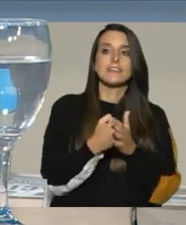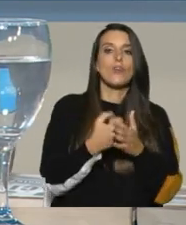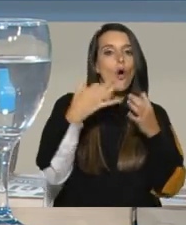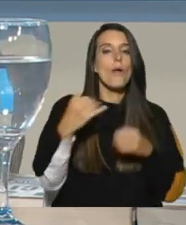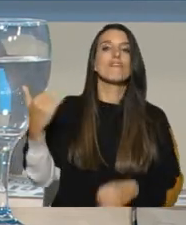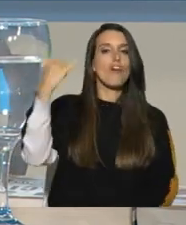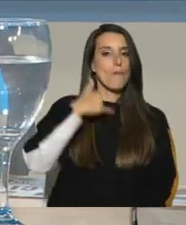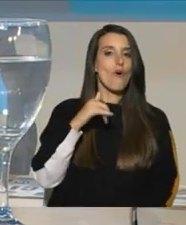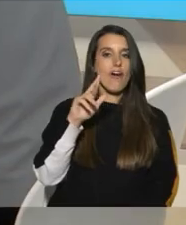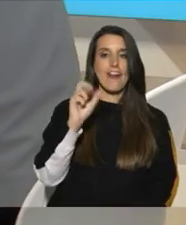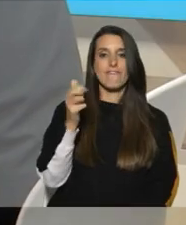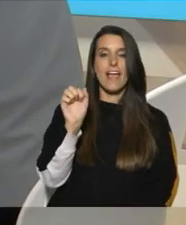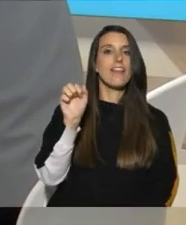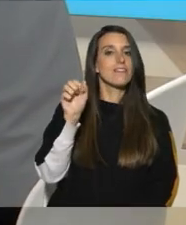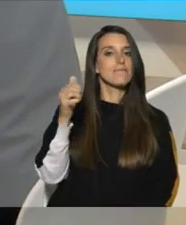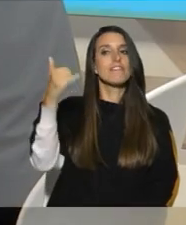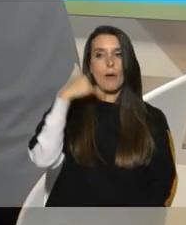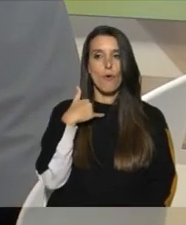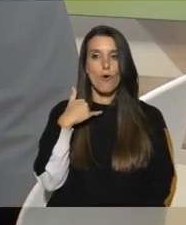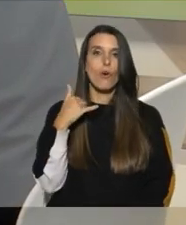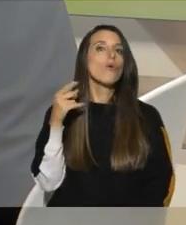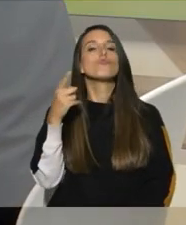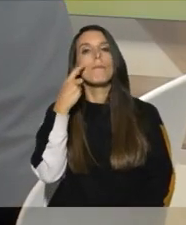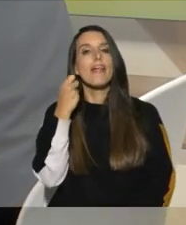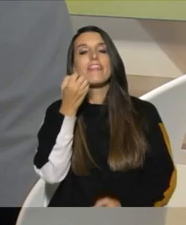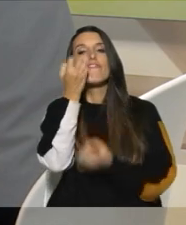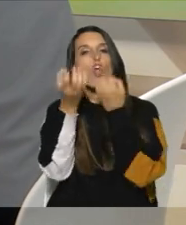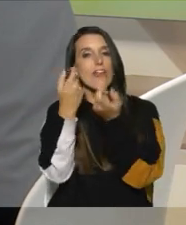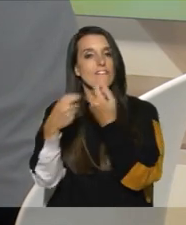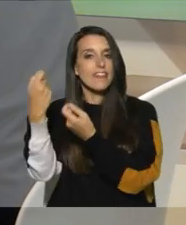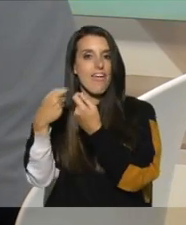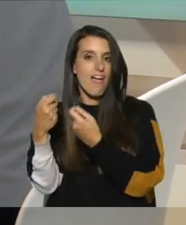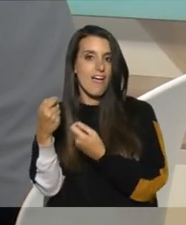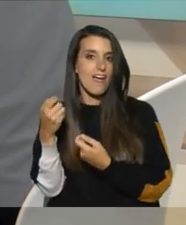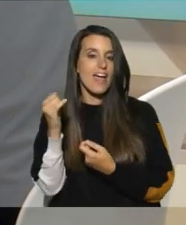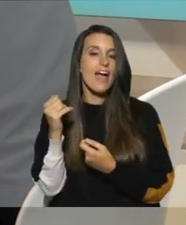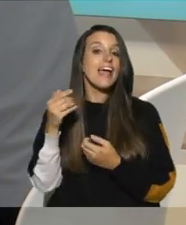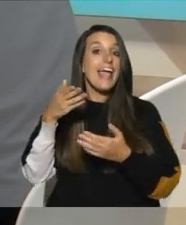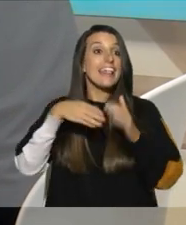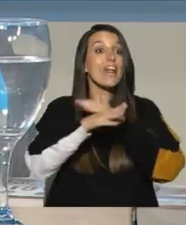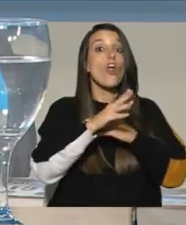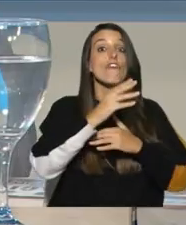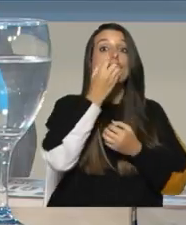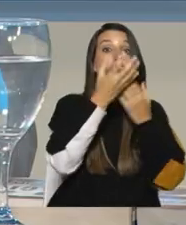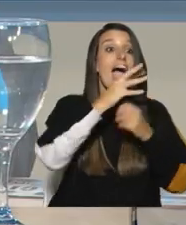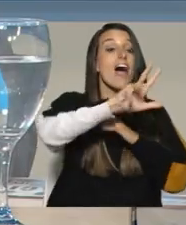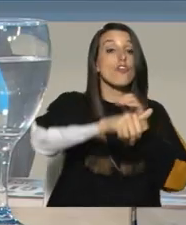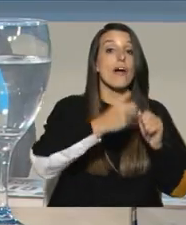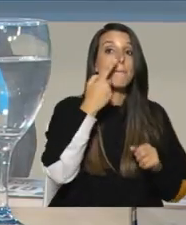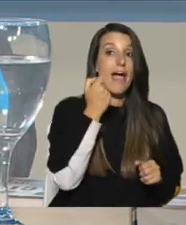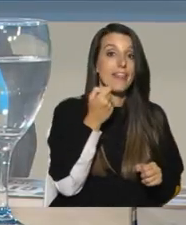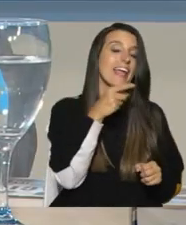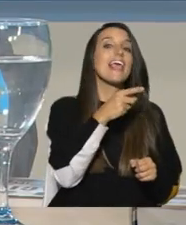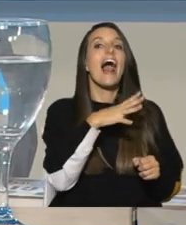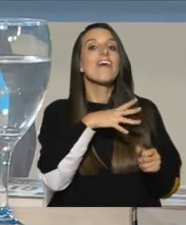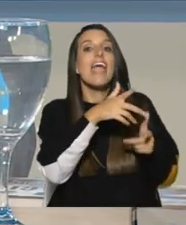Rafael Guidet para recordar el caso de su padre, el de la florería era, ¿no? Es que ellos entraron a robar la florería del padre, uh-huh, porque él tenía una colección